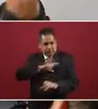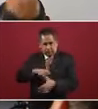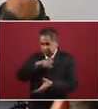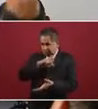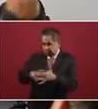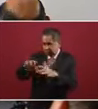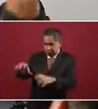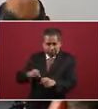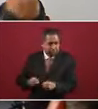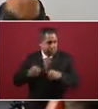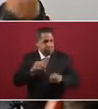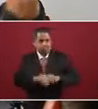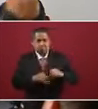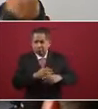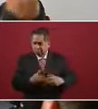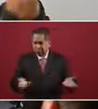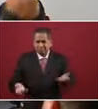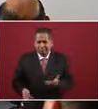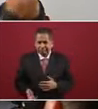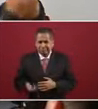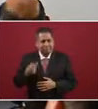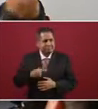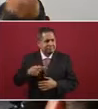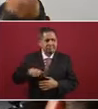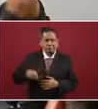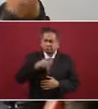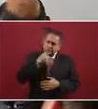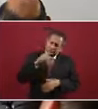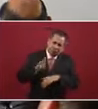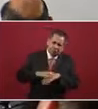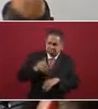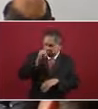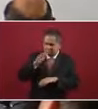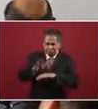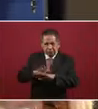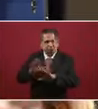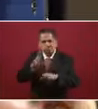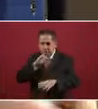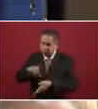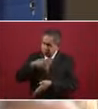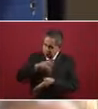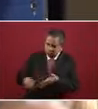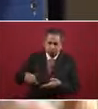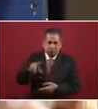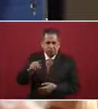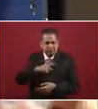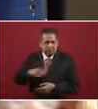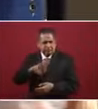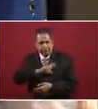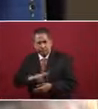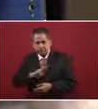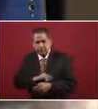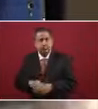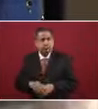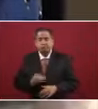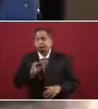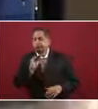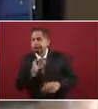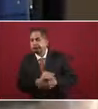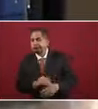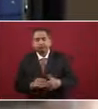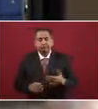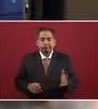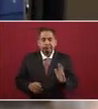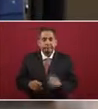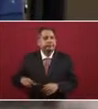dos años. La sociedad se le pronunció que los comprara, que no los rentara. No escuchó a la sociedad.